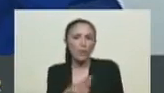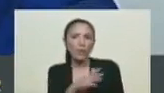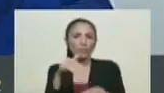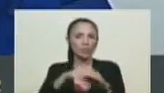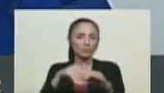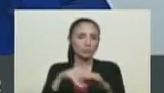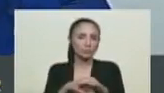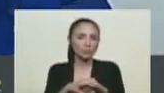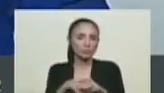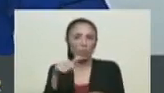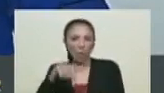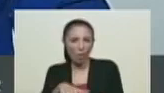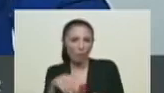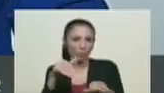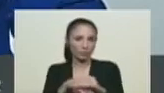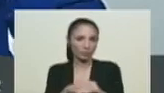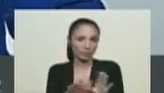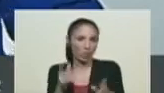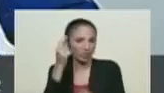votos.